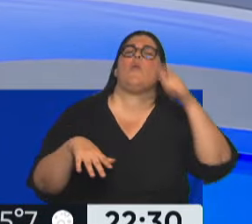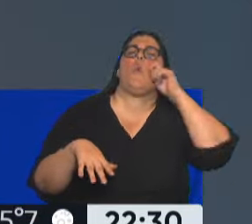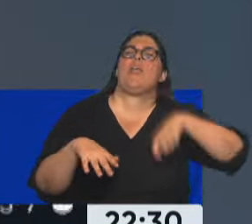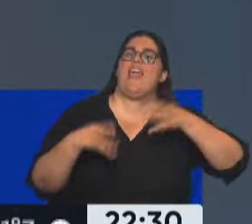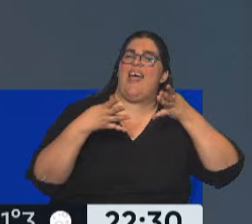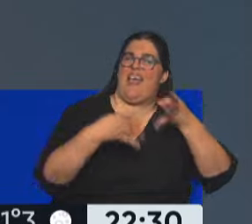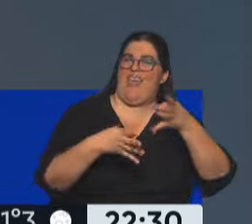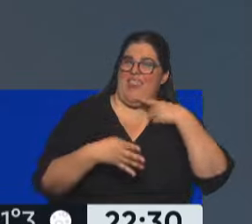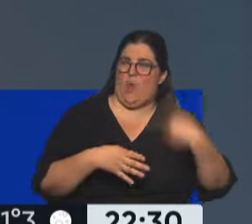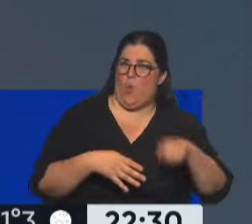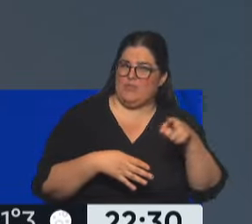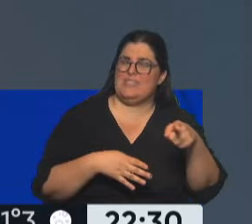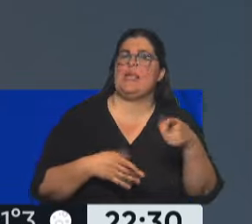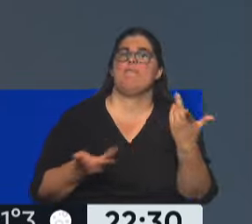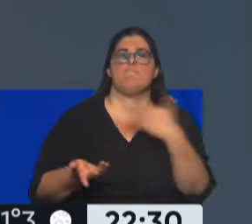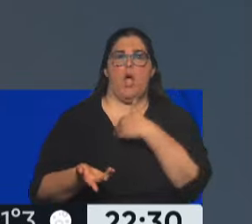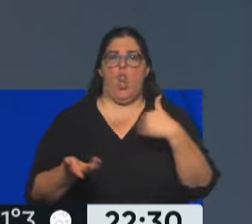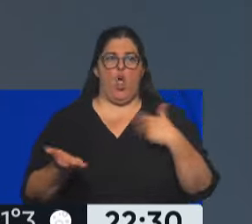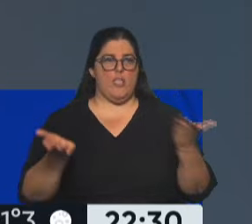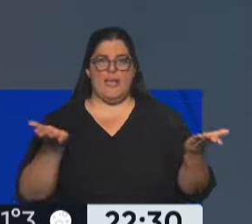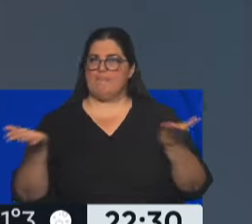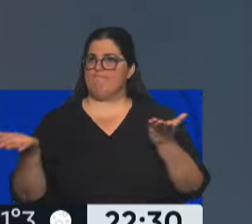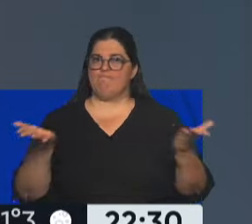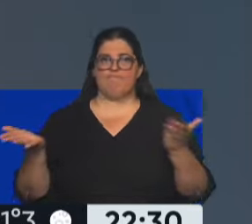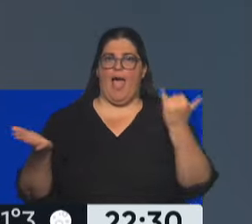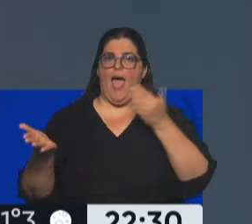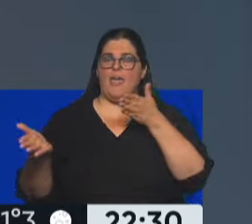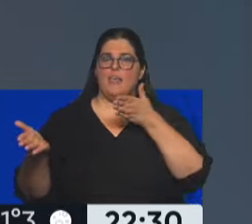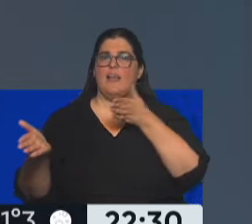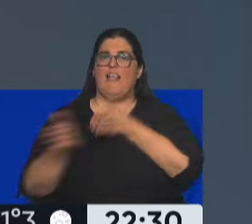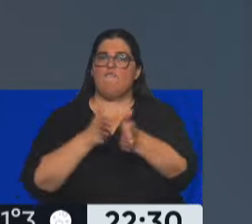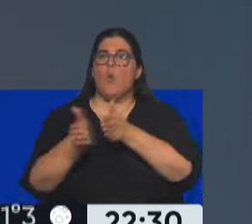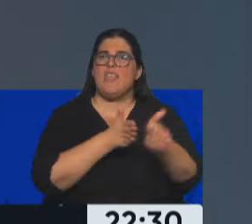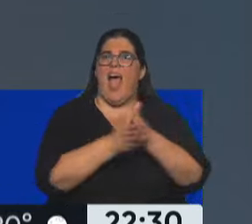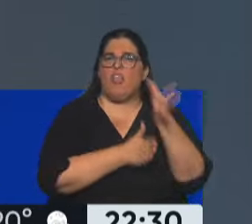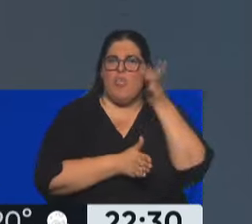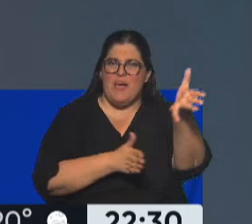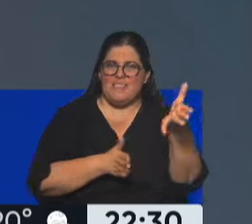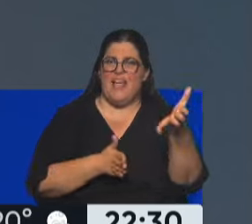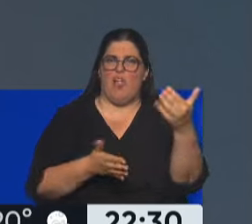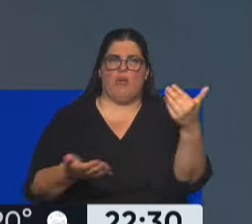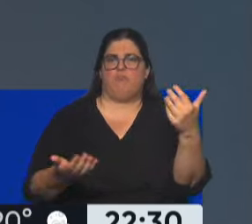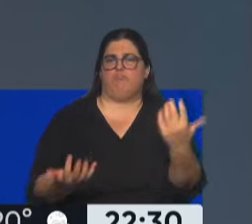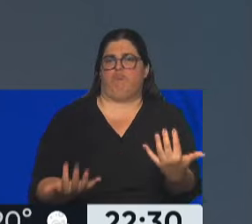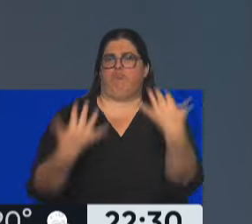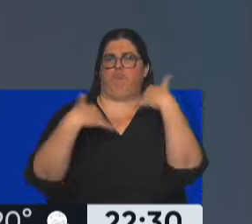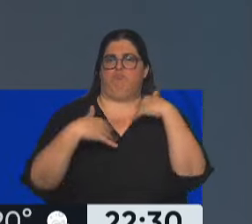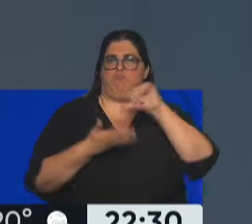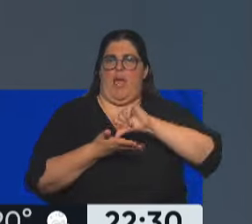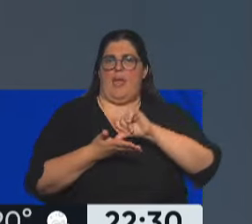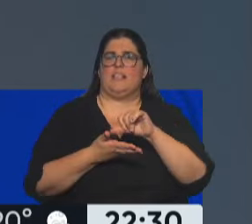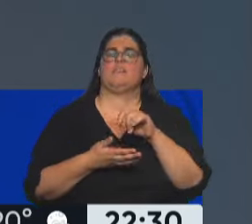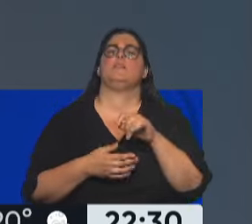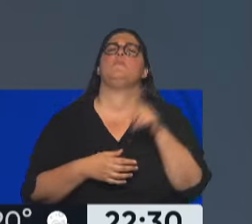Polonia se ve en la situación de recibir un montón de refugiados. El gobierno polaco, un gobierno que además es proeuropeo, es el de Donald